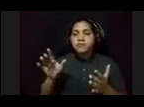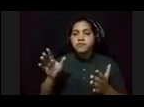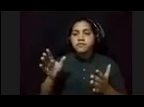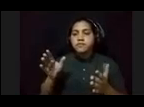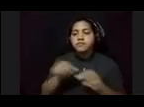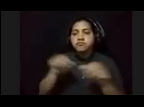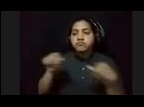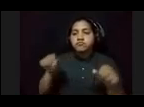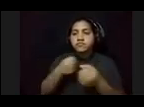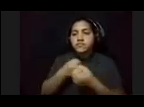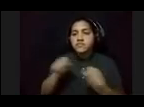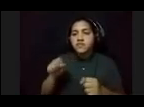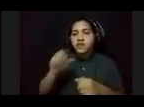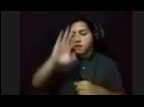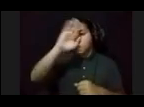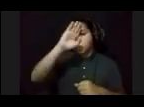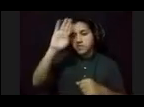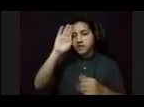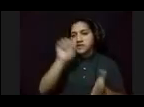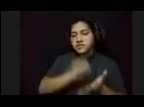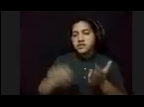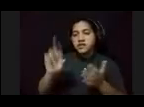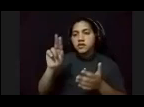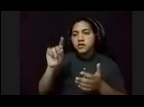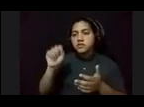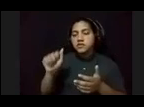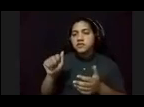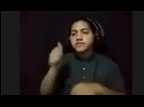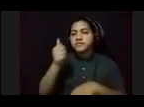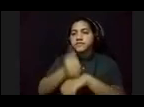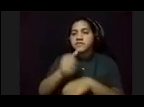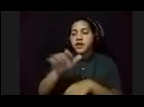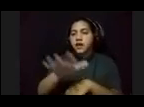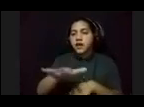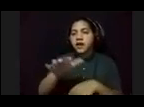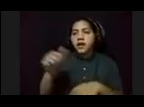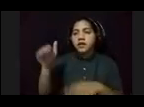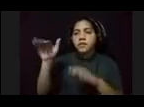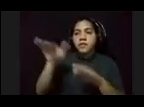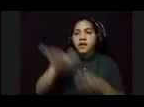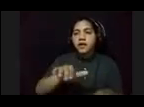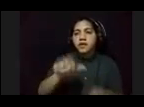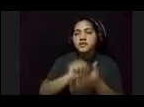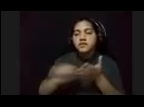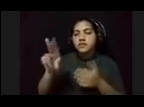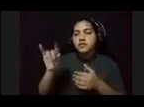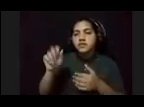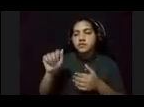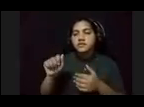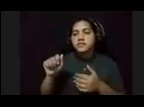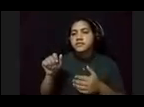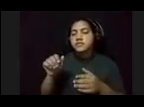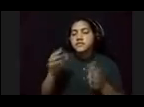del Hospital de Santa Rosa, ubicado en la Bajada Santa Rosa, cerca del cementerio Santa María Magdalena de